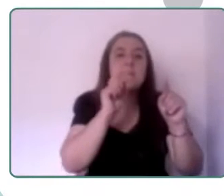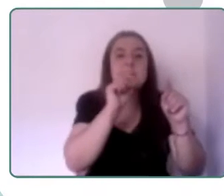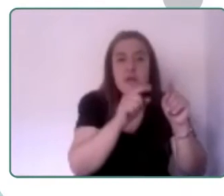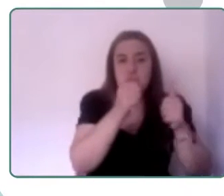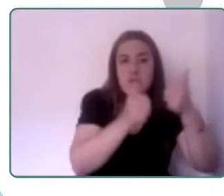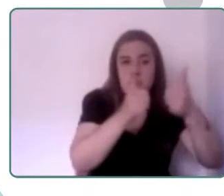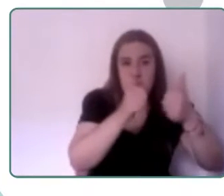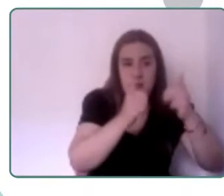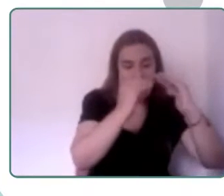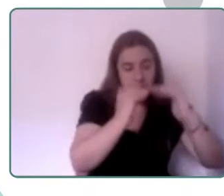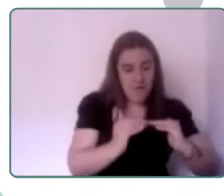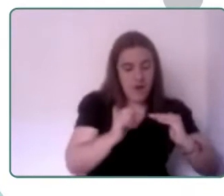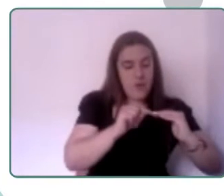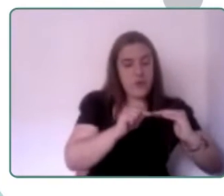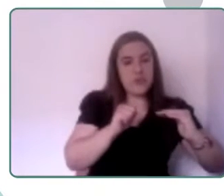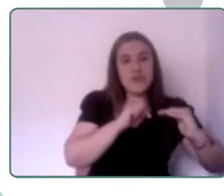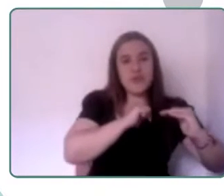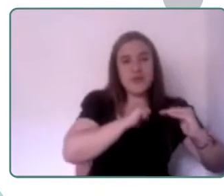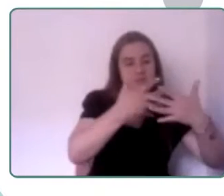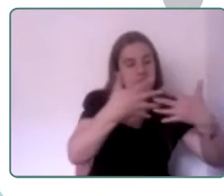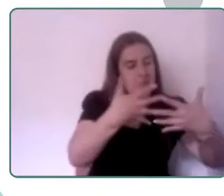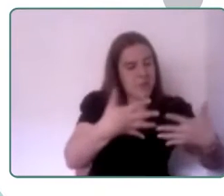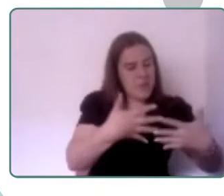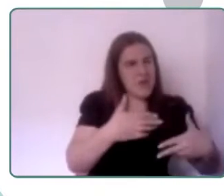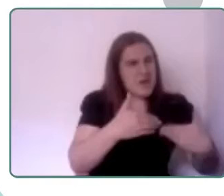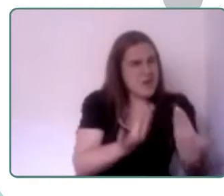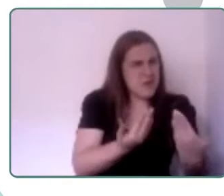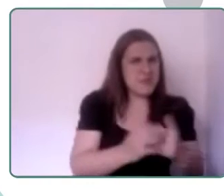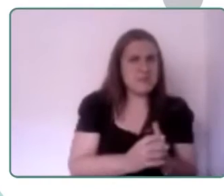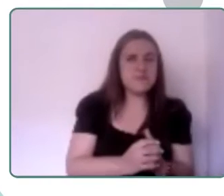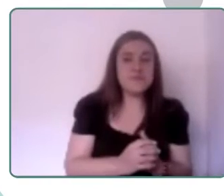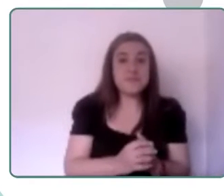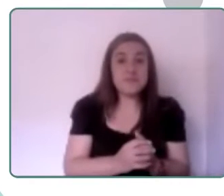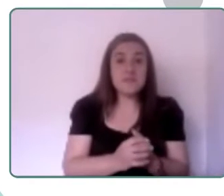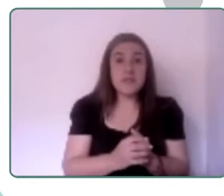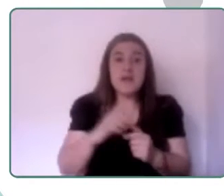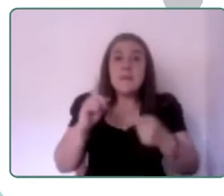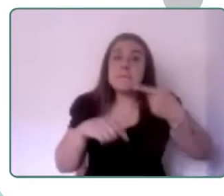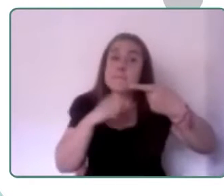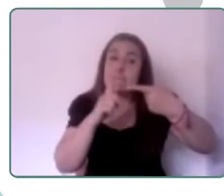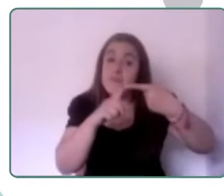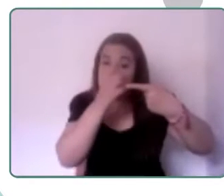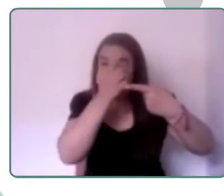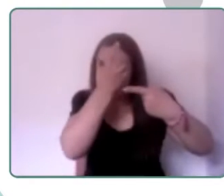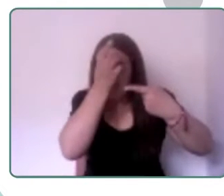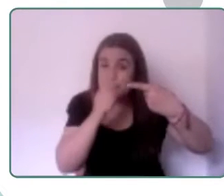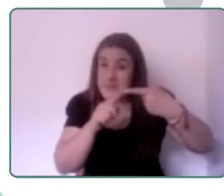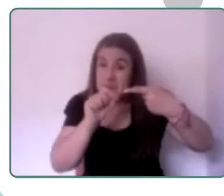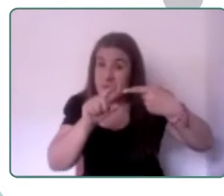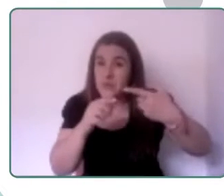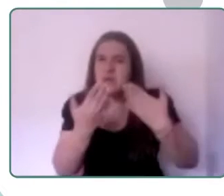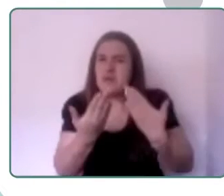abajo tenemos una discusión de resultados. En esta primer interrogante sobre elegir personas para conformar grupos de